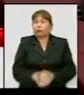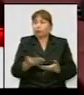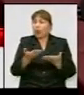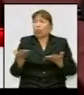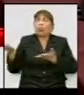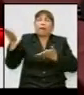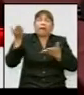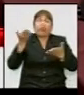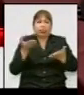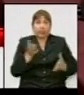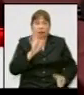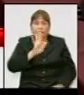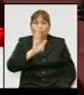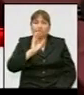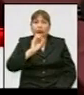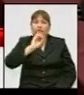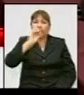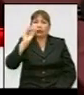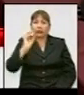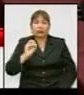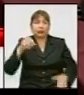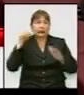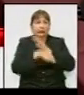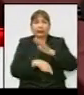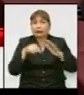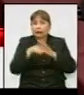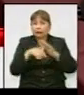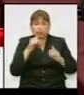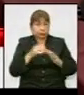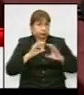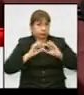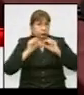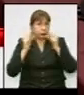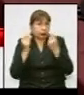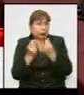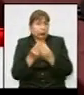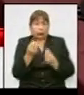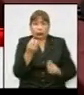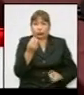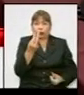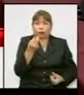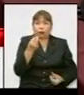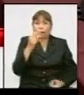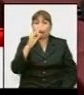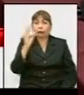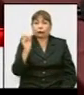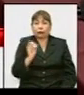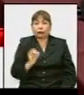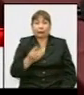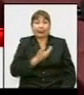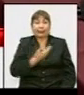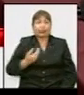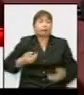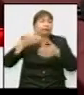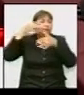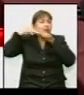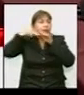el 50% fueron de grupos criminales organizados y el 12% de Estado-Nación, buscando